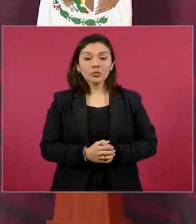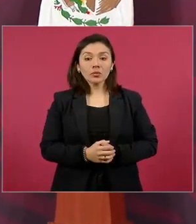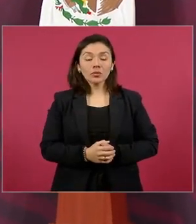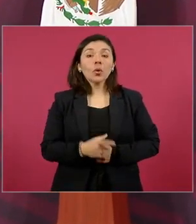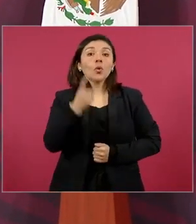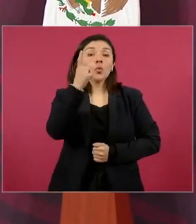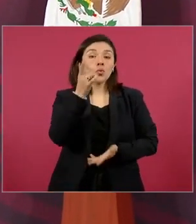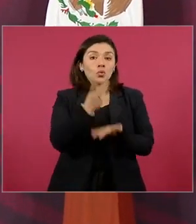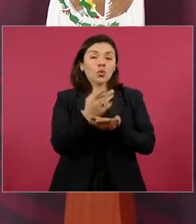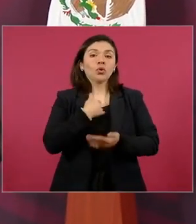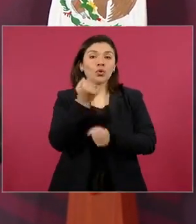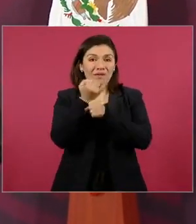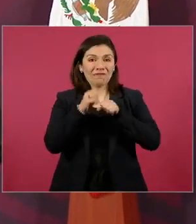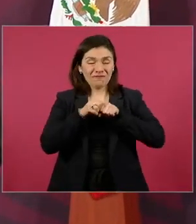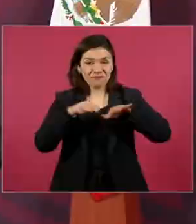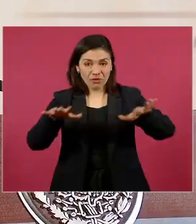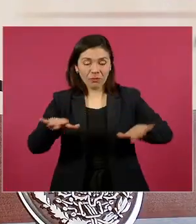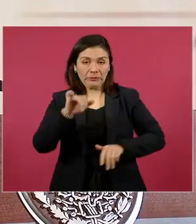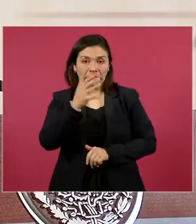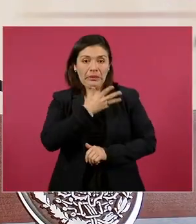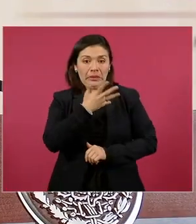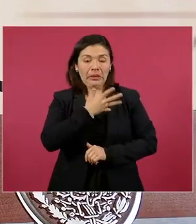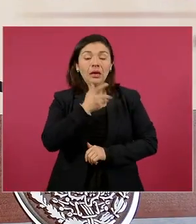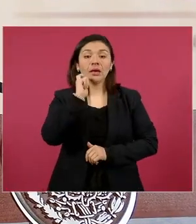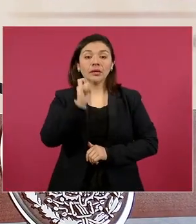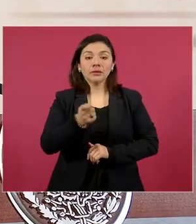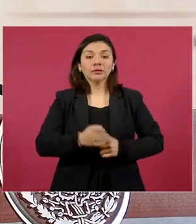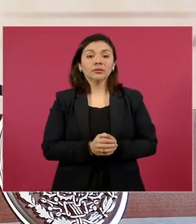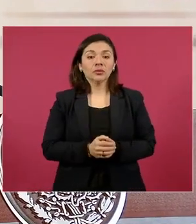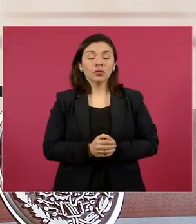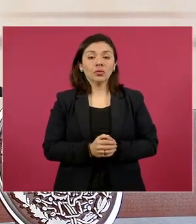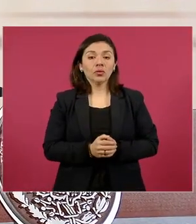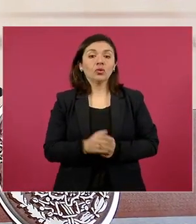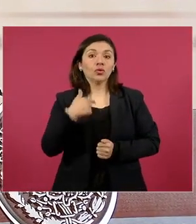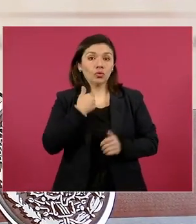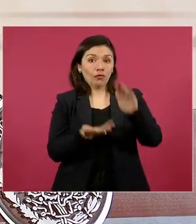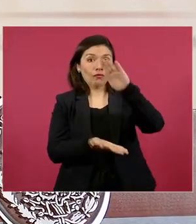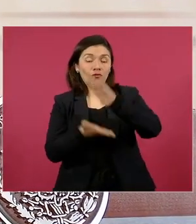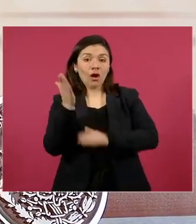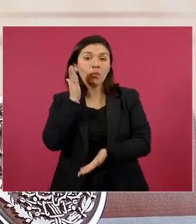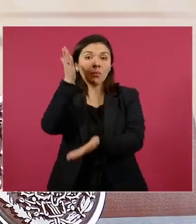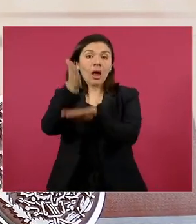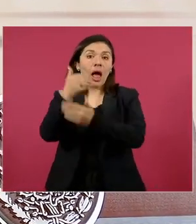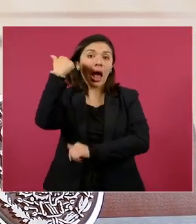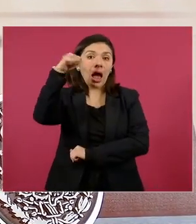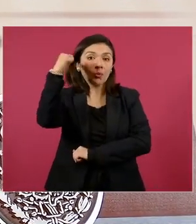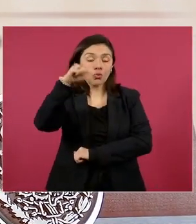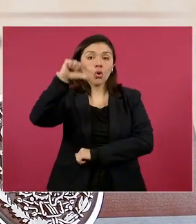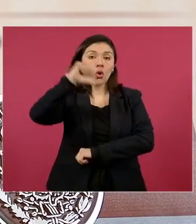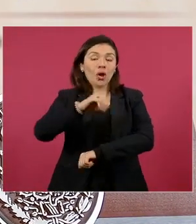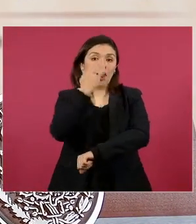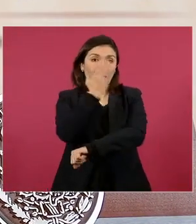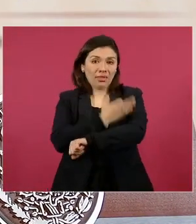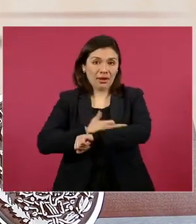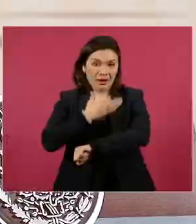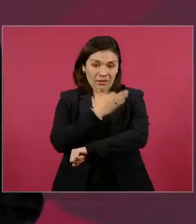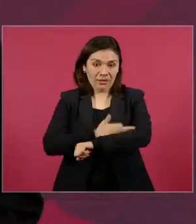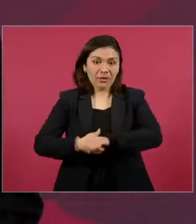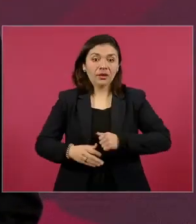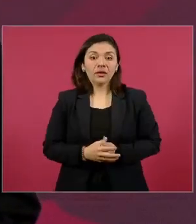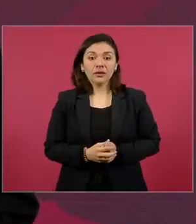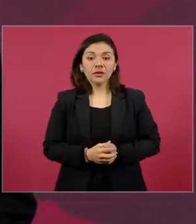como información el que vamos a estar en Acapulco por la tarde. Se